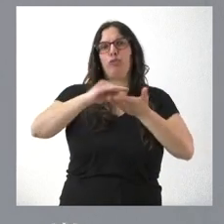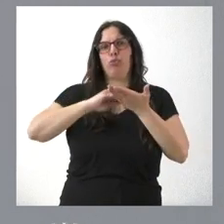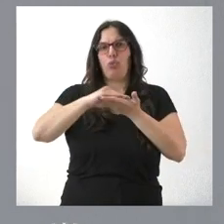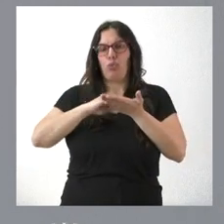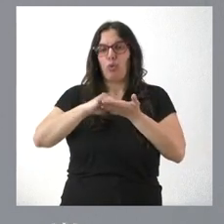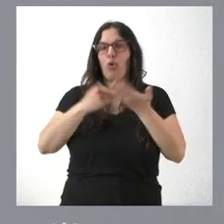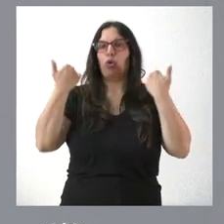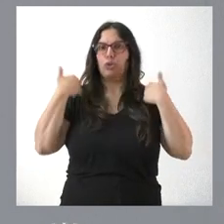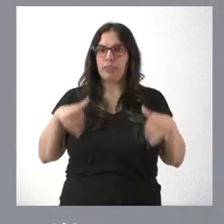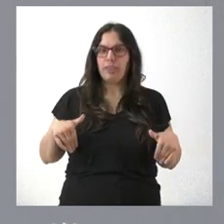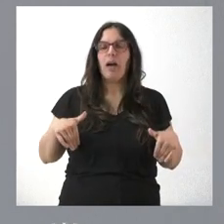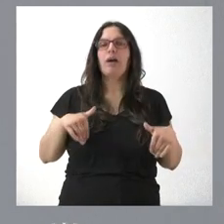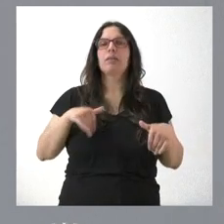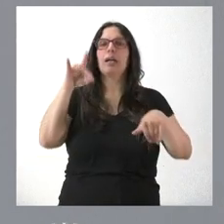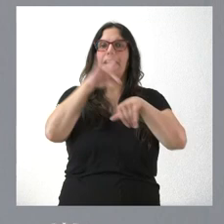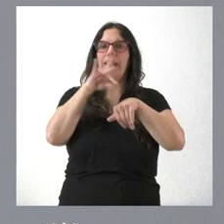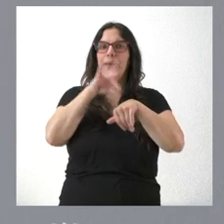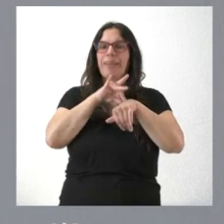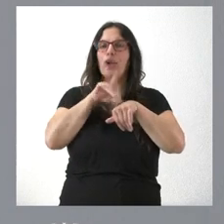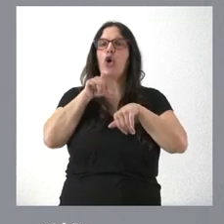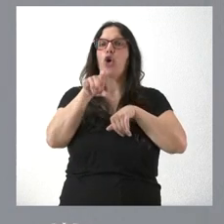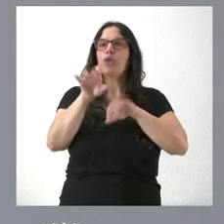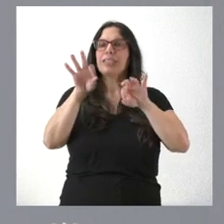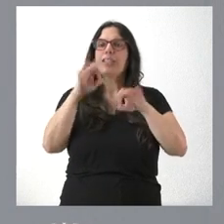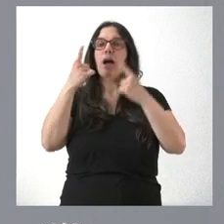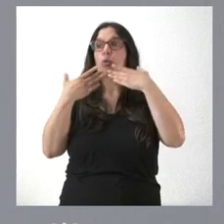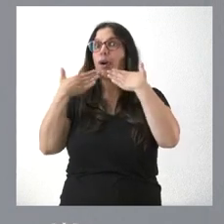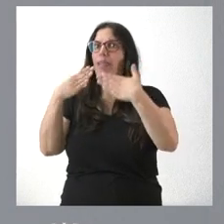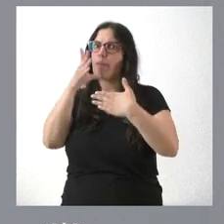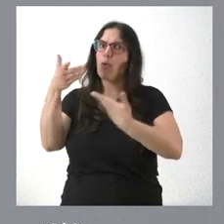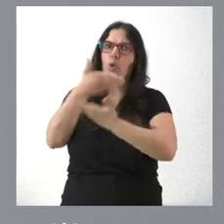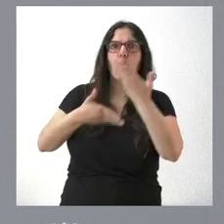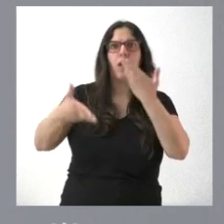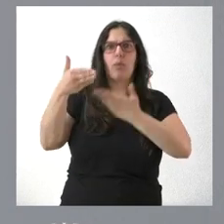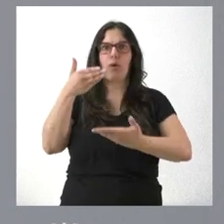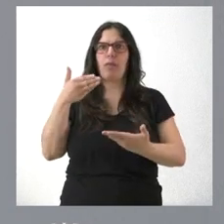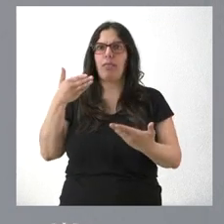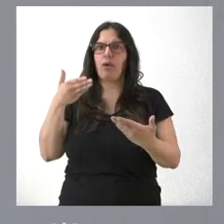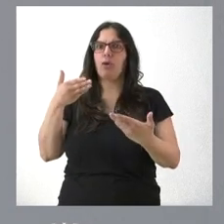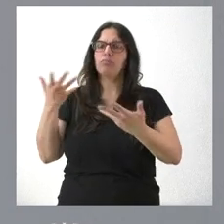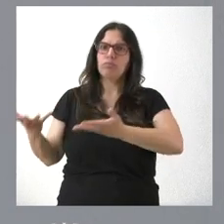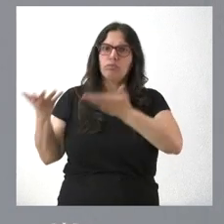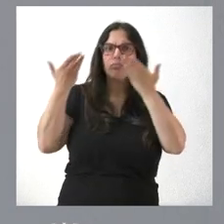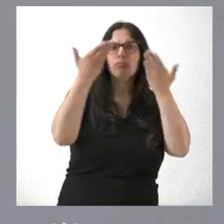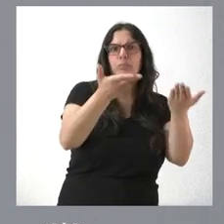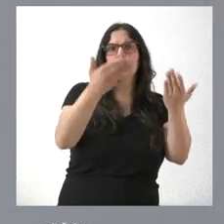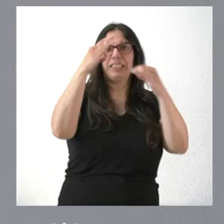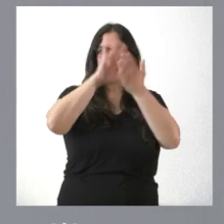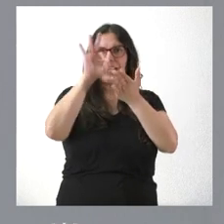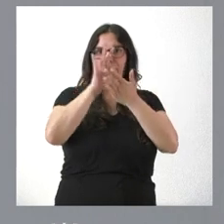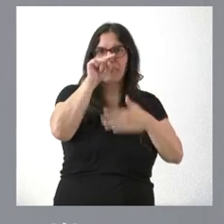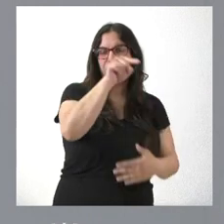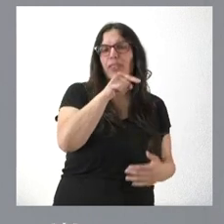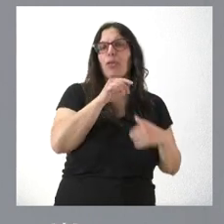ya había algunos oncólogos que agradecemos su colaboración y su disposición, que prestaron ese servicio, que